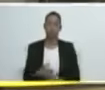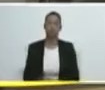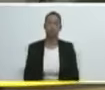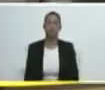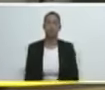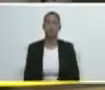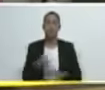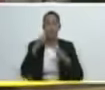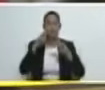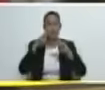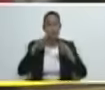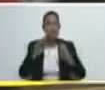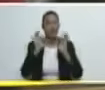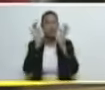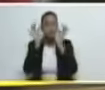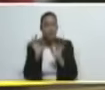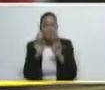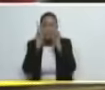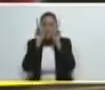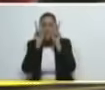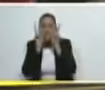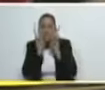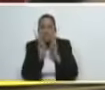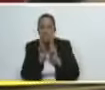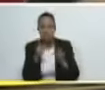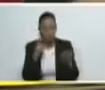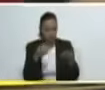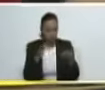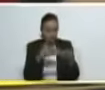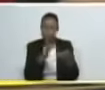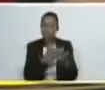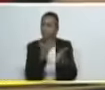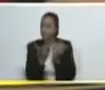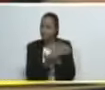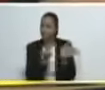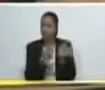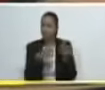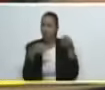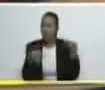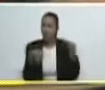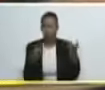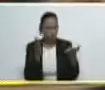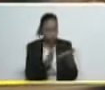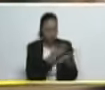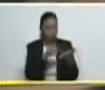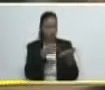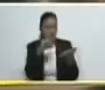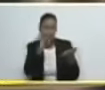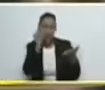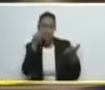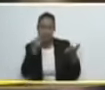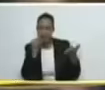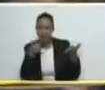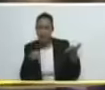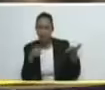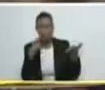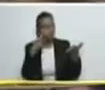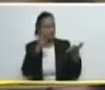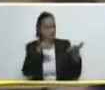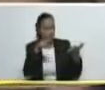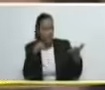Revisan minuciosamente todos los requisitos que traen ustedes hoy aquí para verificar